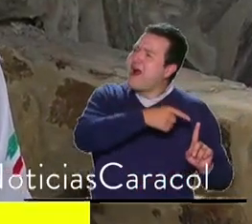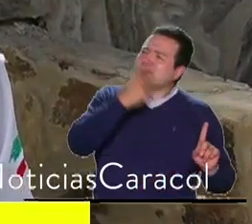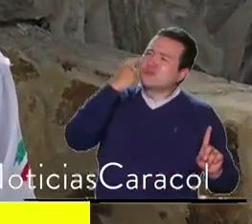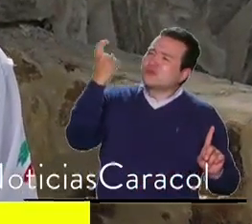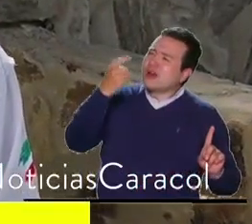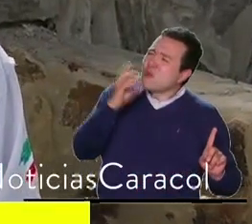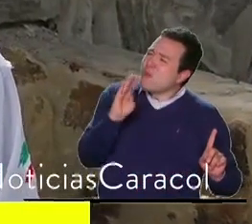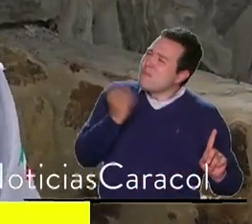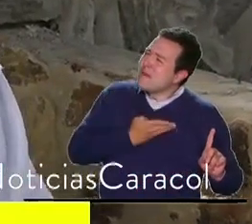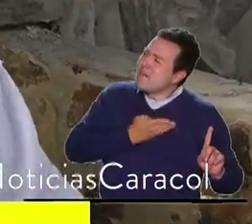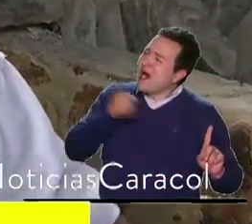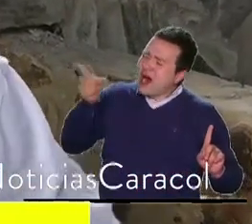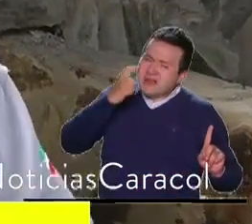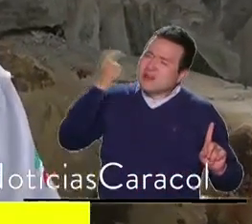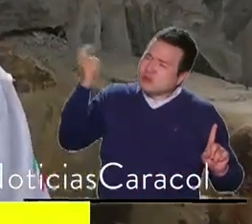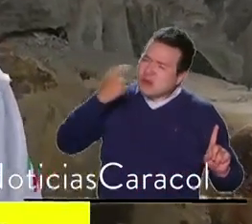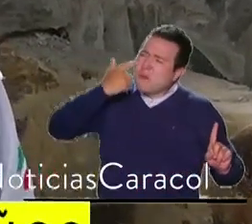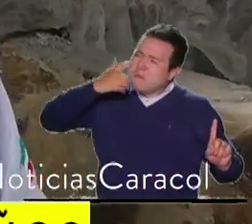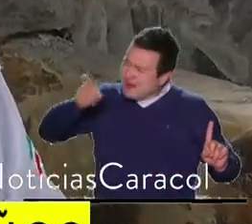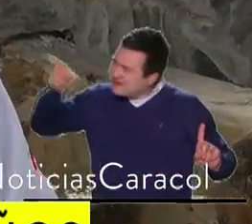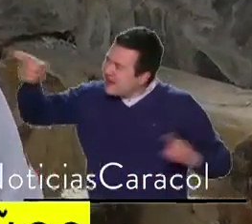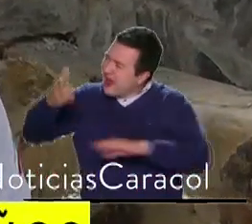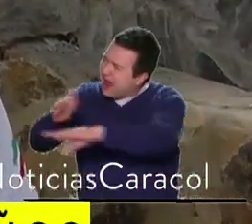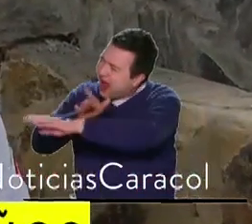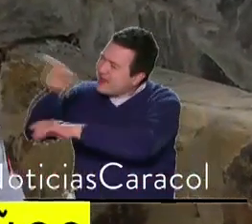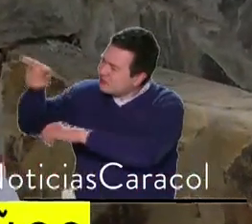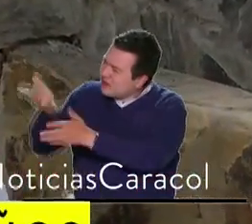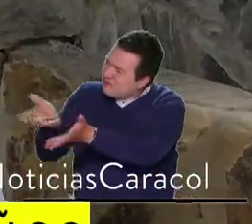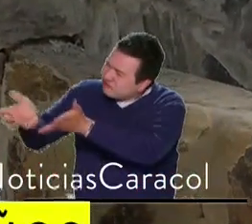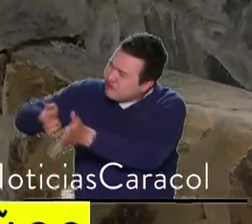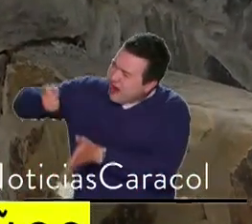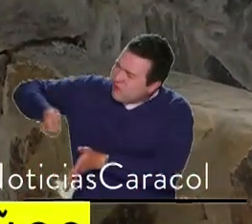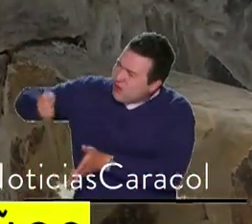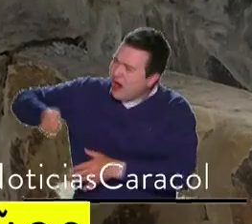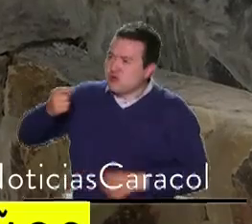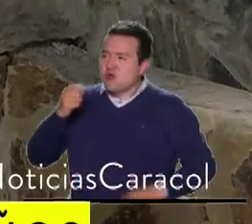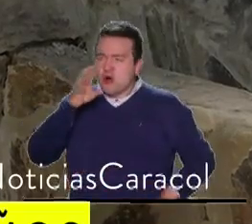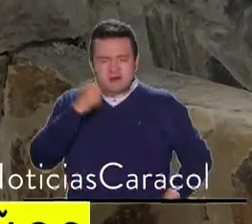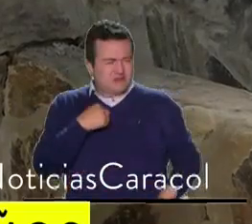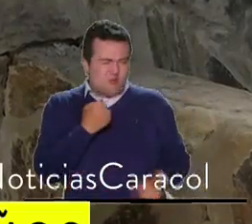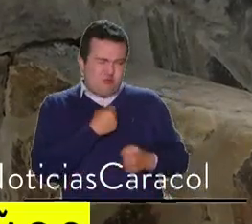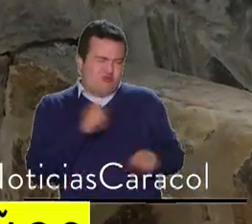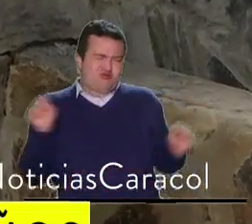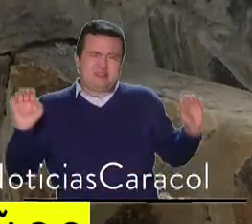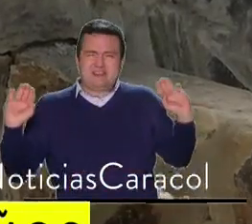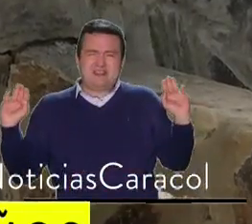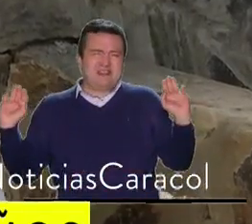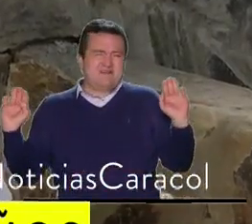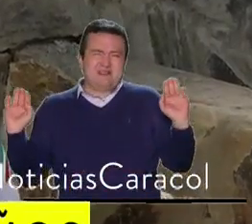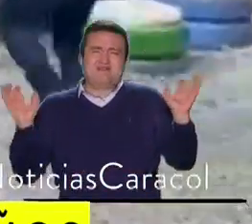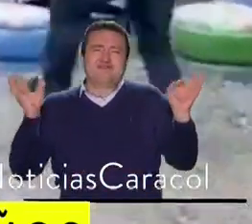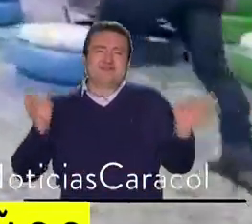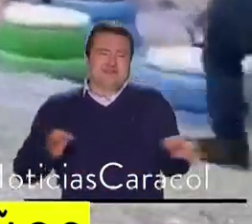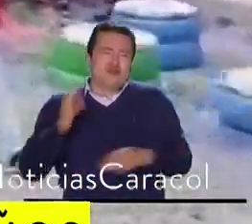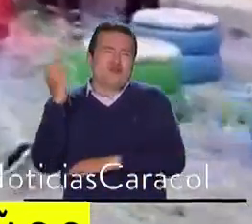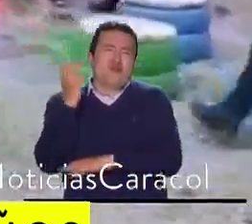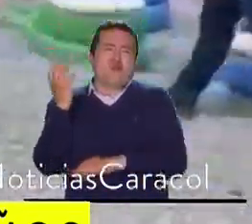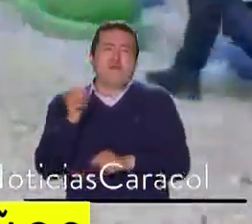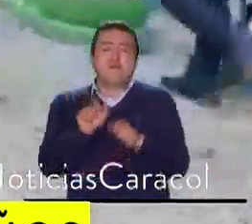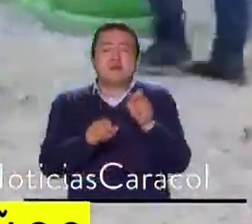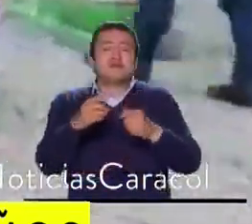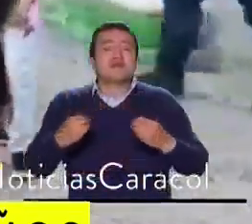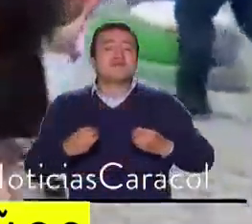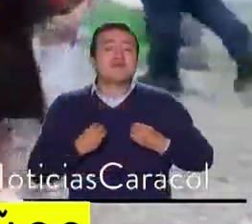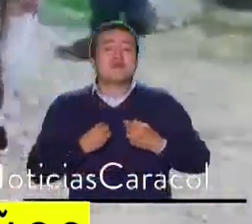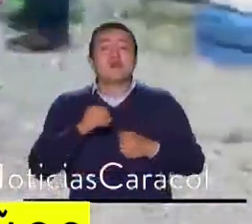y parece que fuera su clienta, y él decía que era imposible porque Colombia tiene más de 42 millones de habitantes. La insistencia